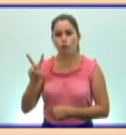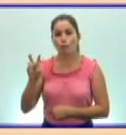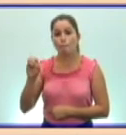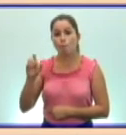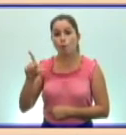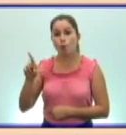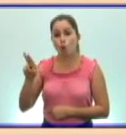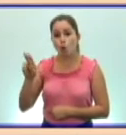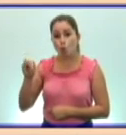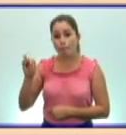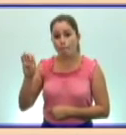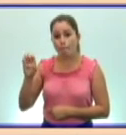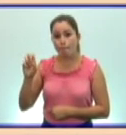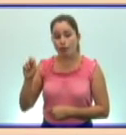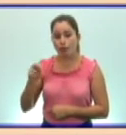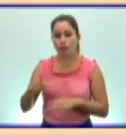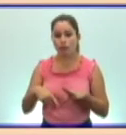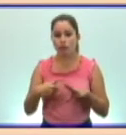disolución, pues tiene la misma